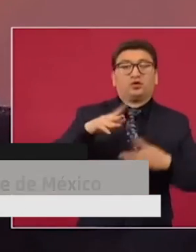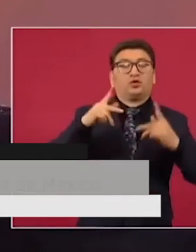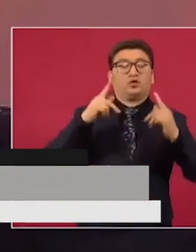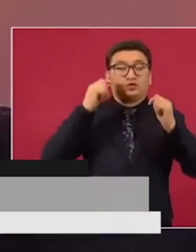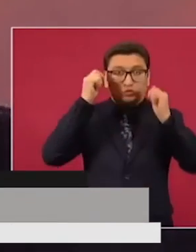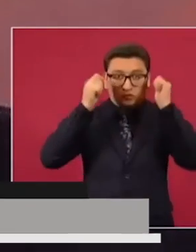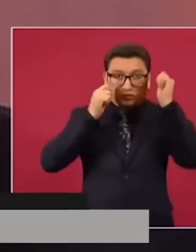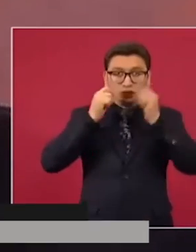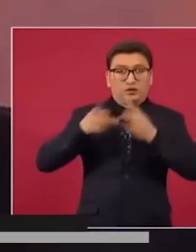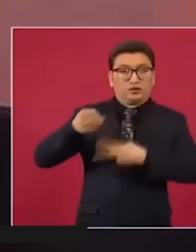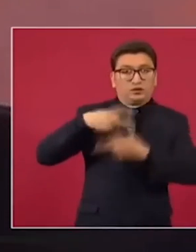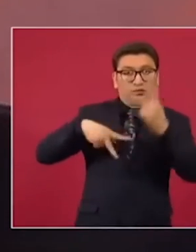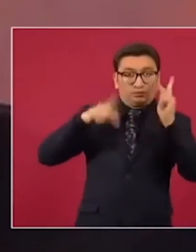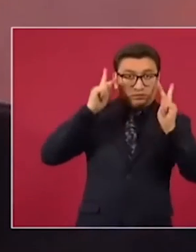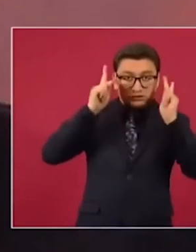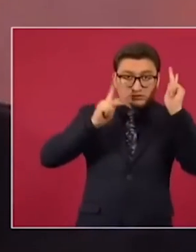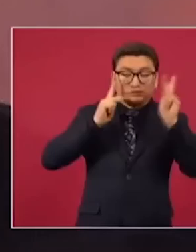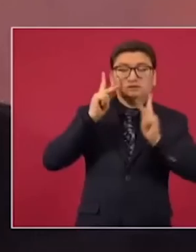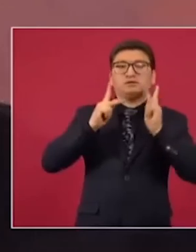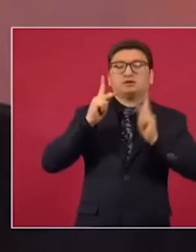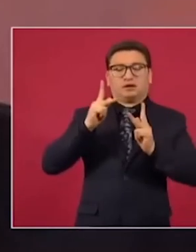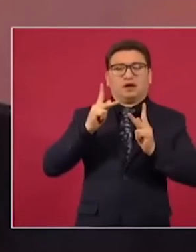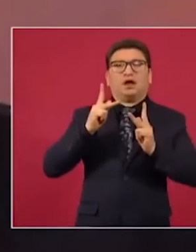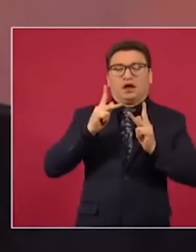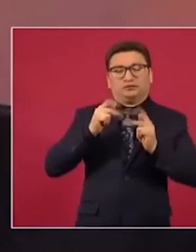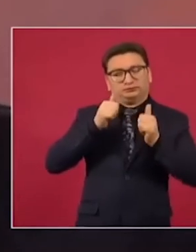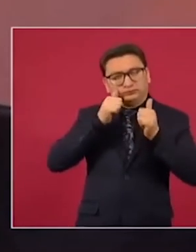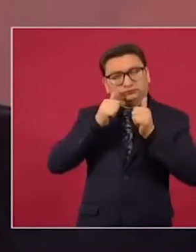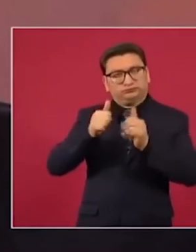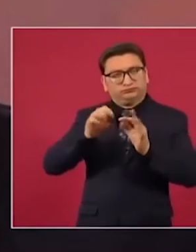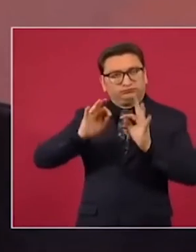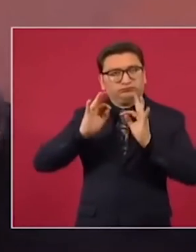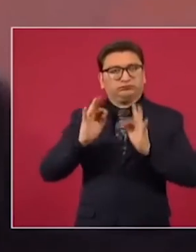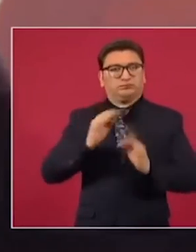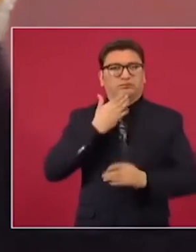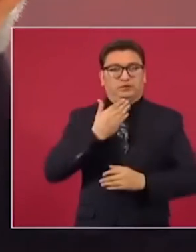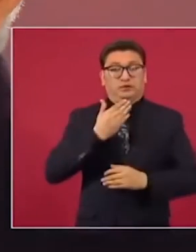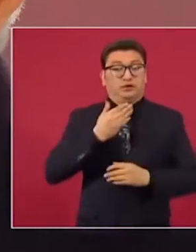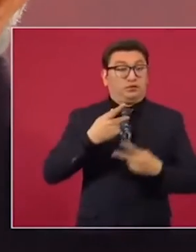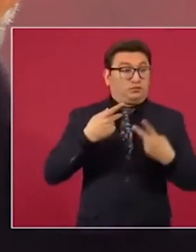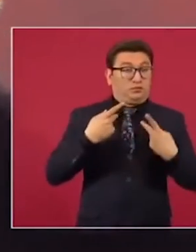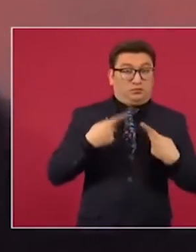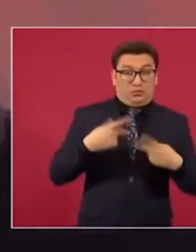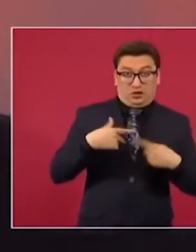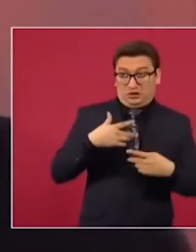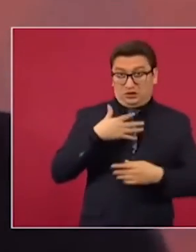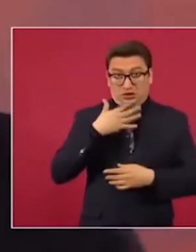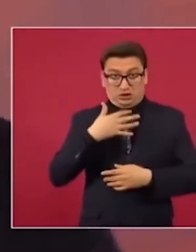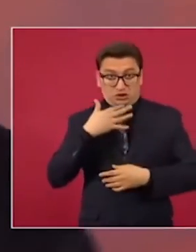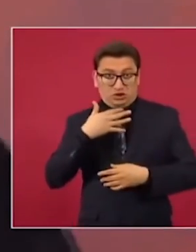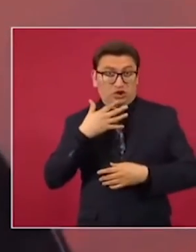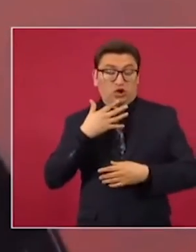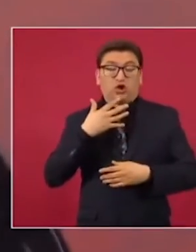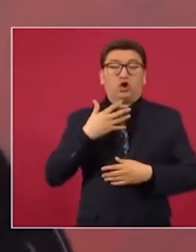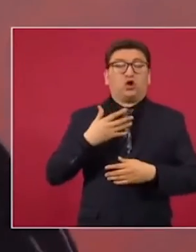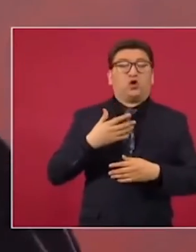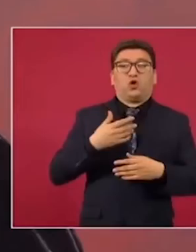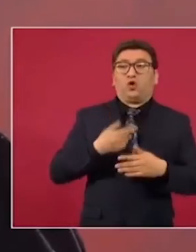y que no haya extorsiones, pero también que no haya pérdida de